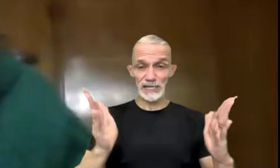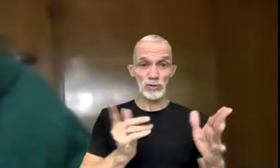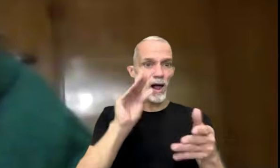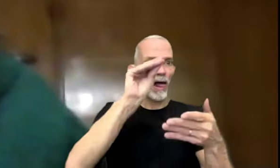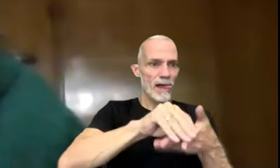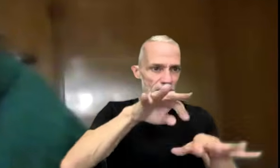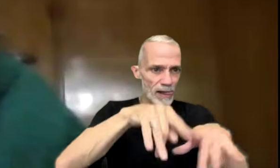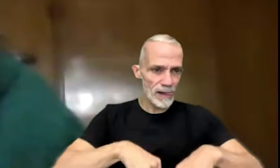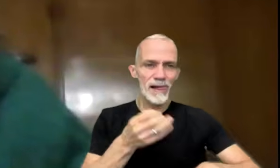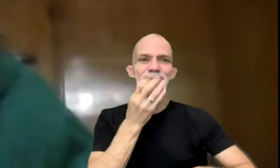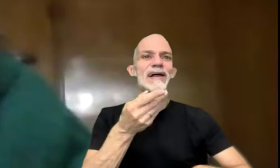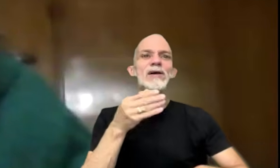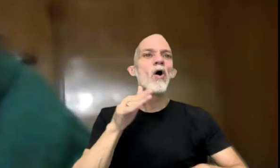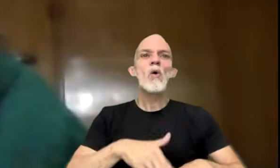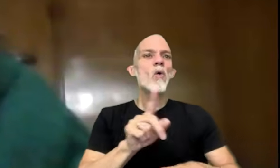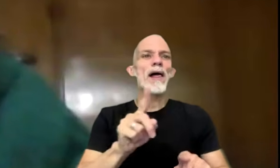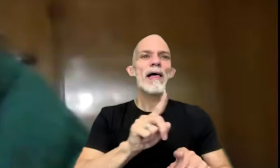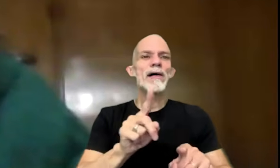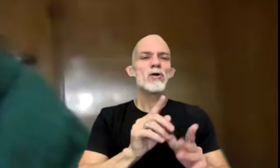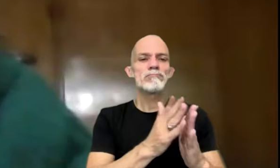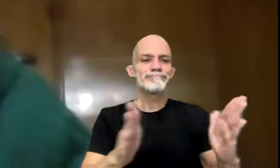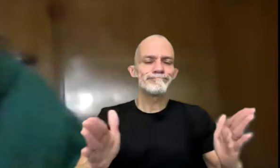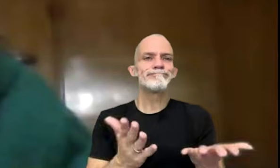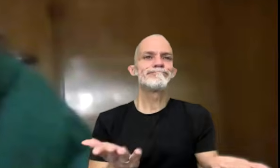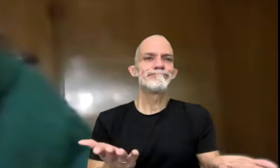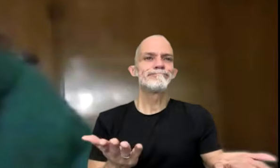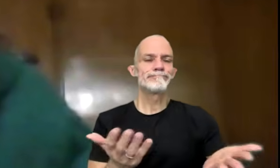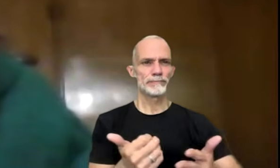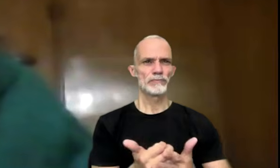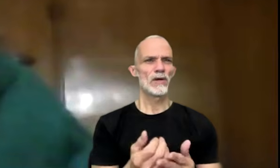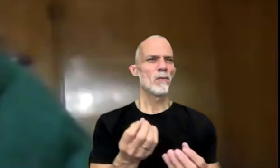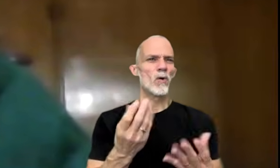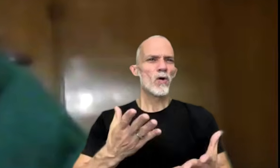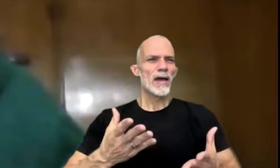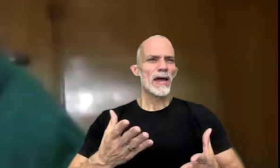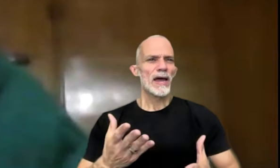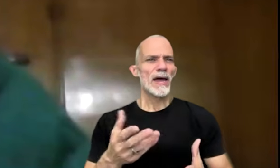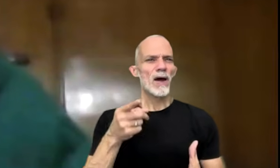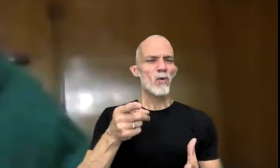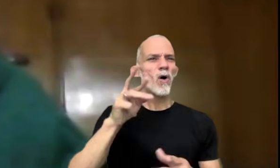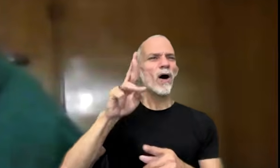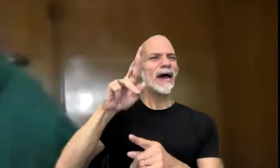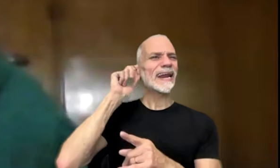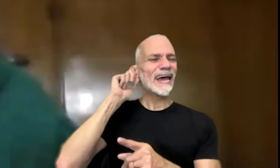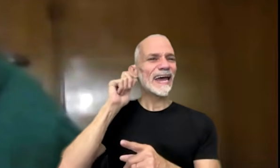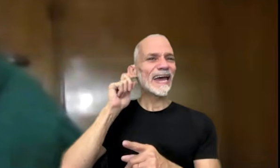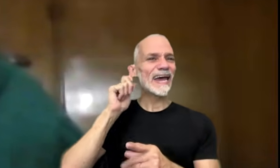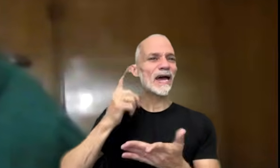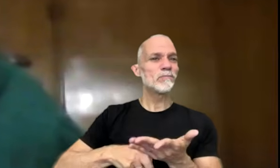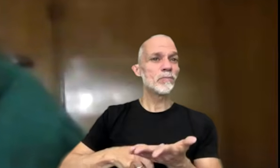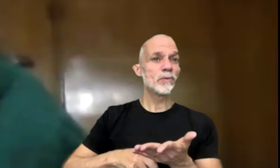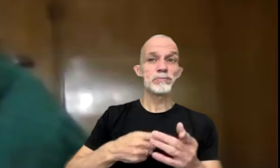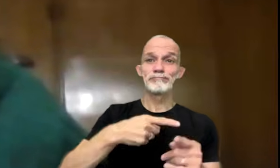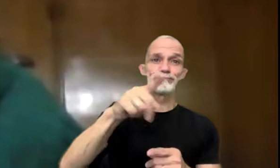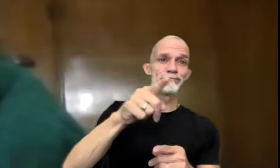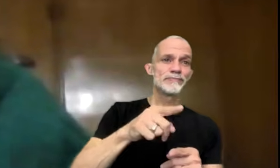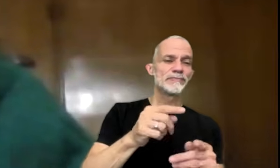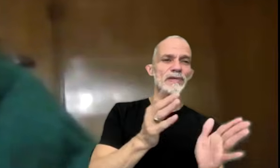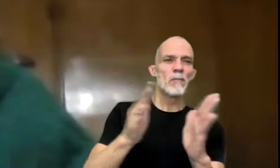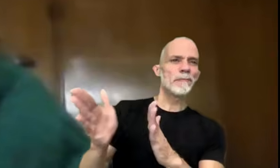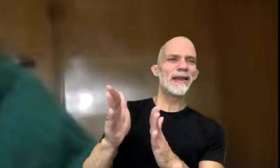pude incorporar en la declaración jurada del periodo 23, porque una RG mandaba a computarla en el